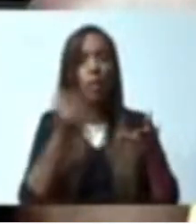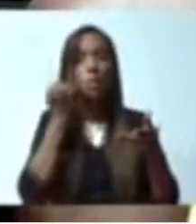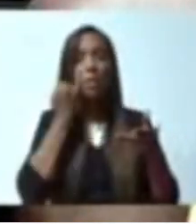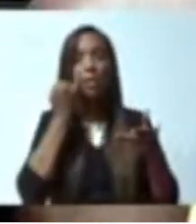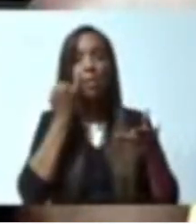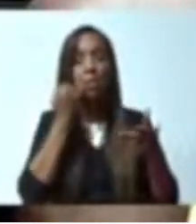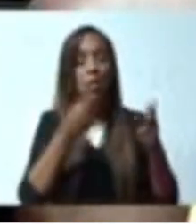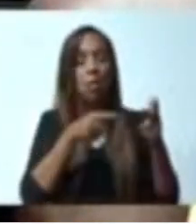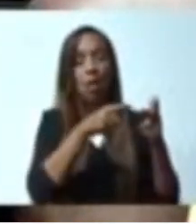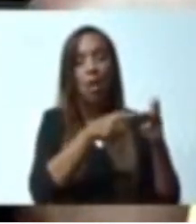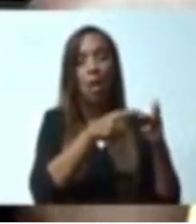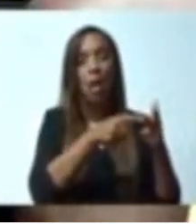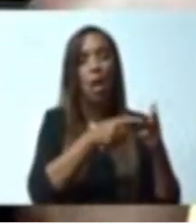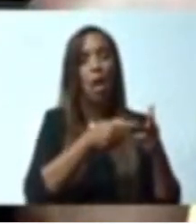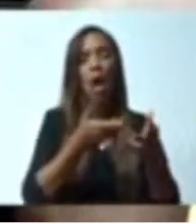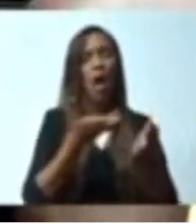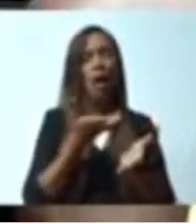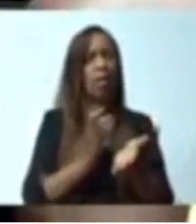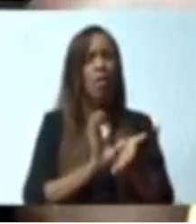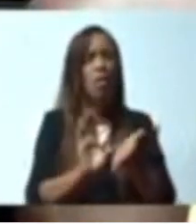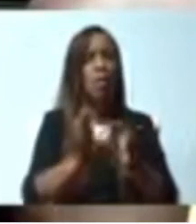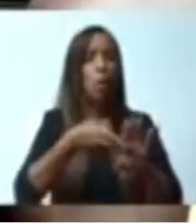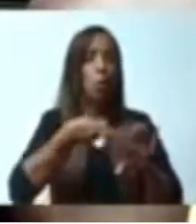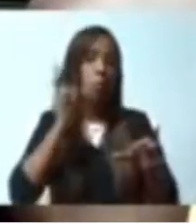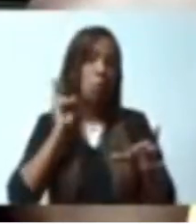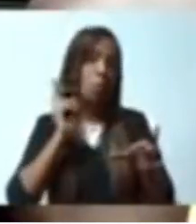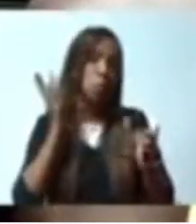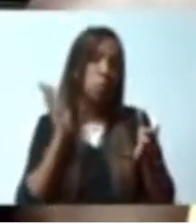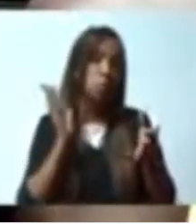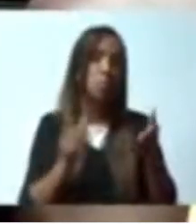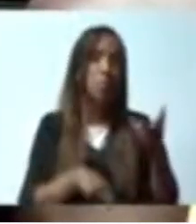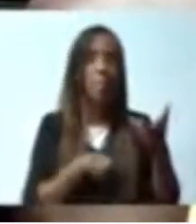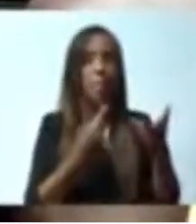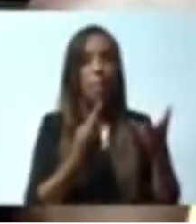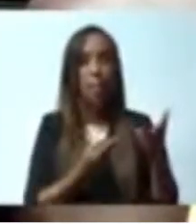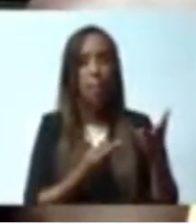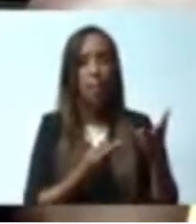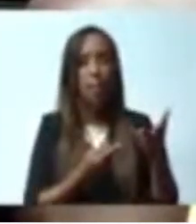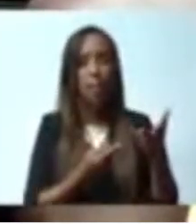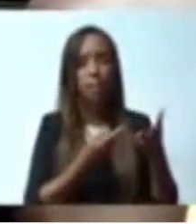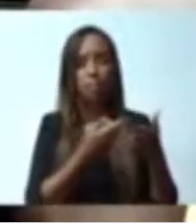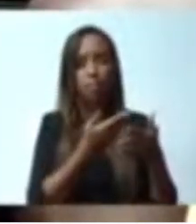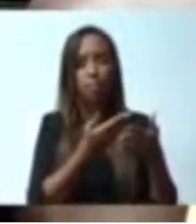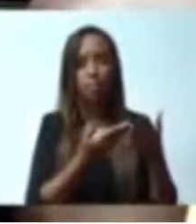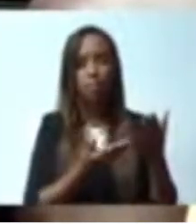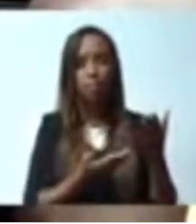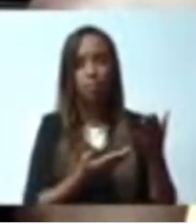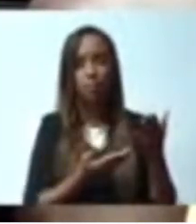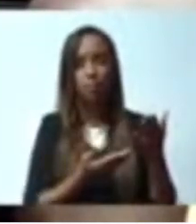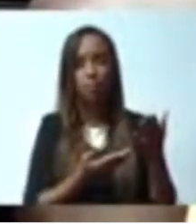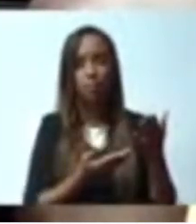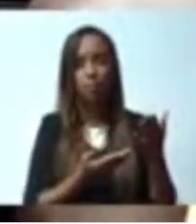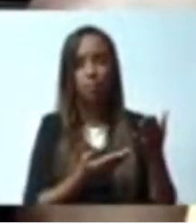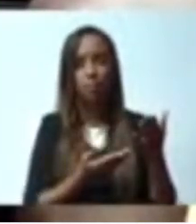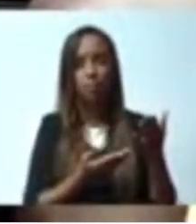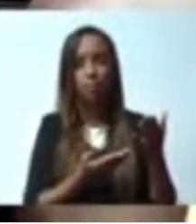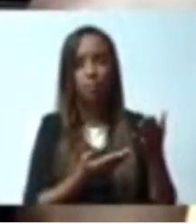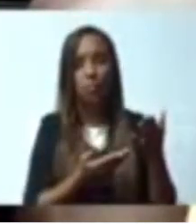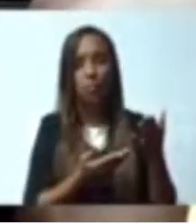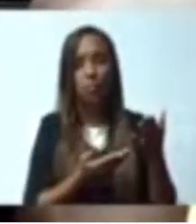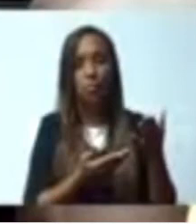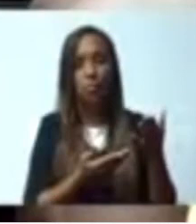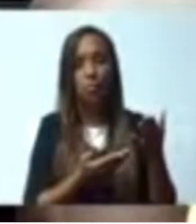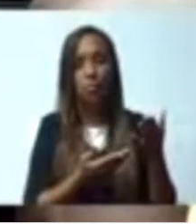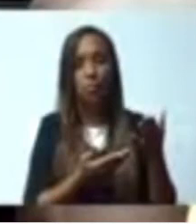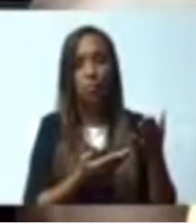sobrevenida, que quiere decir una compatibilidad que no estaba presente al momento de ser escogido ese miembro, pero que en el camino, durante el ejercicio